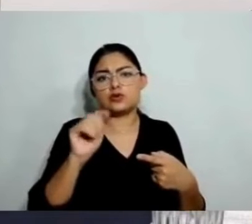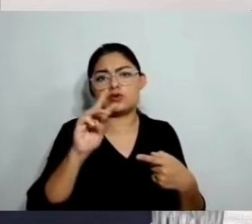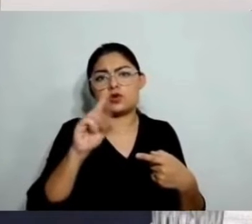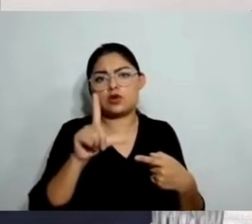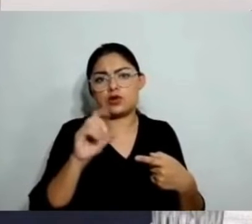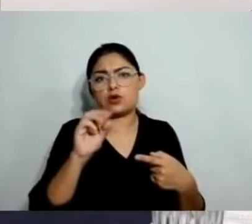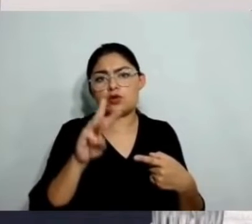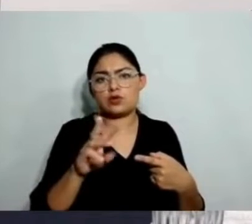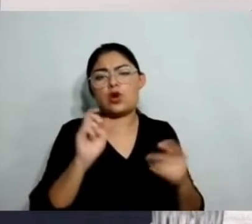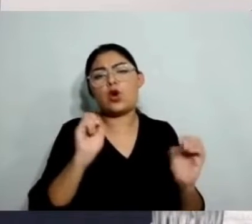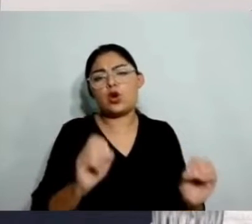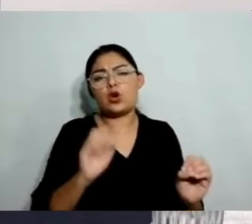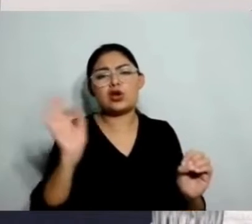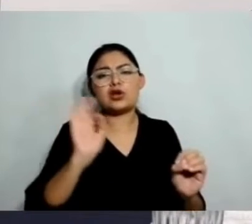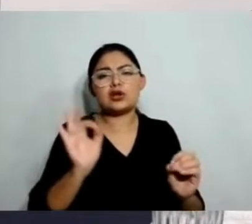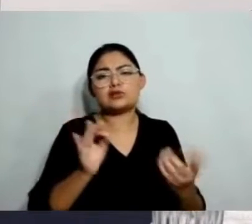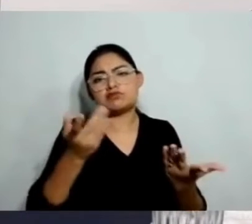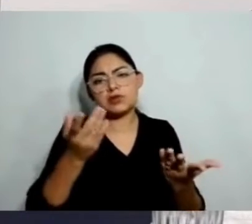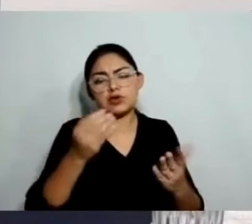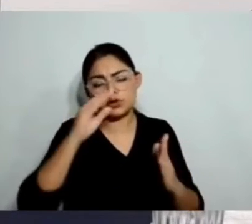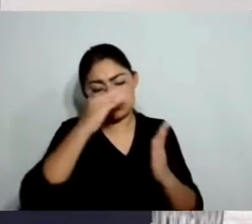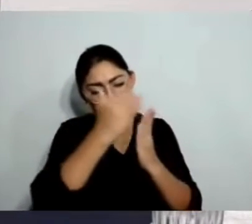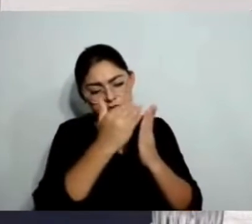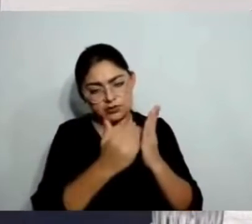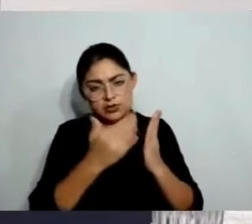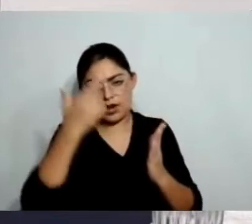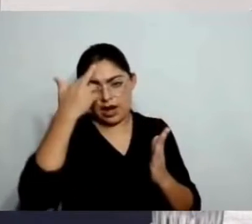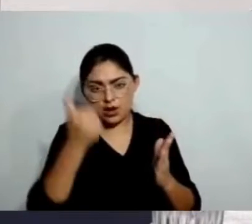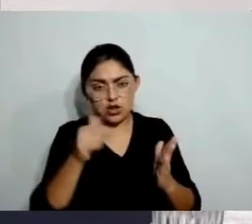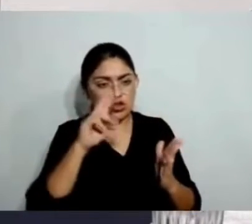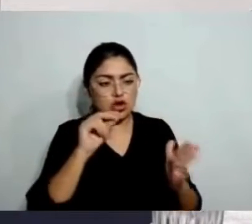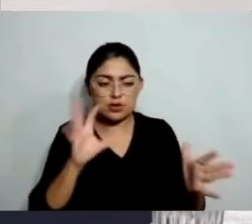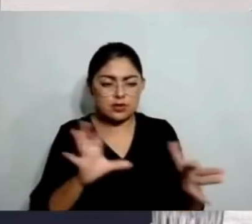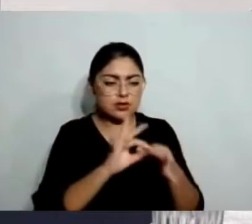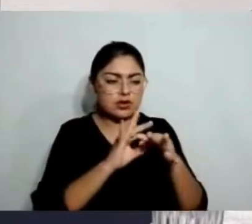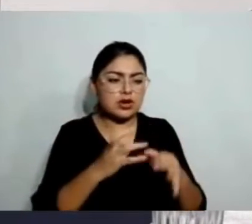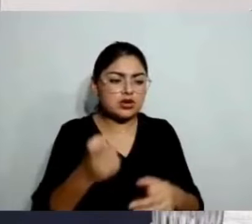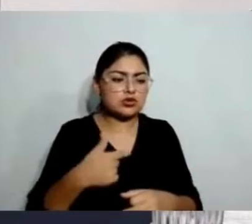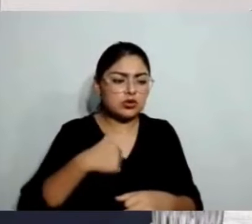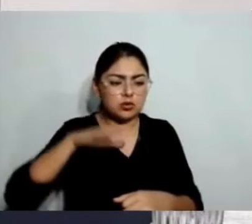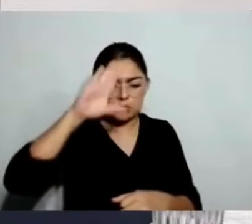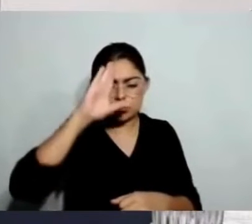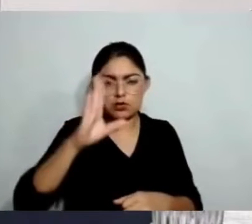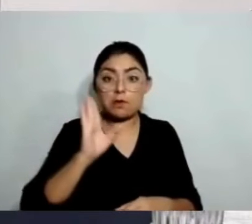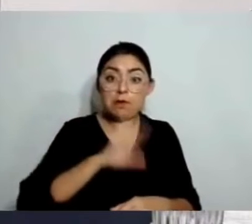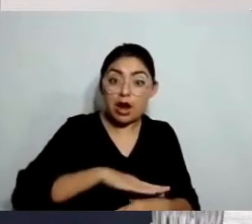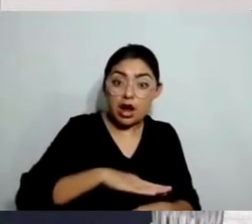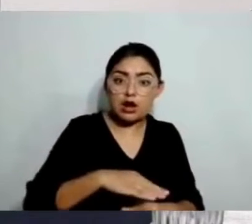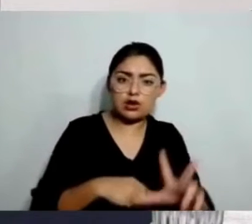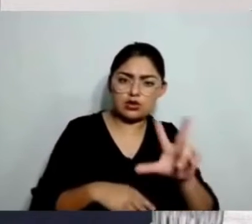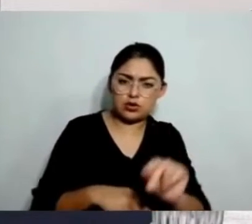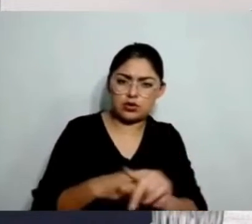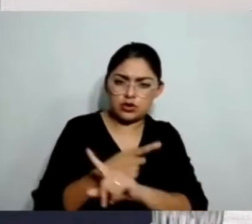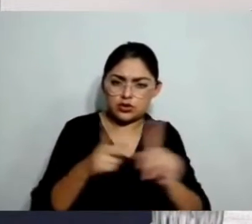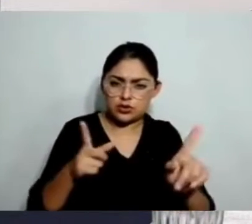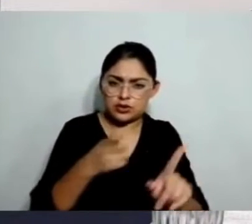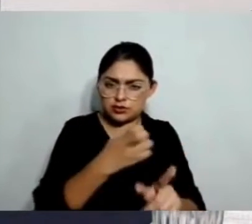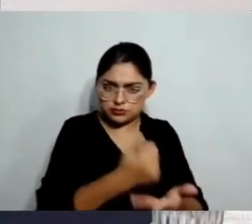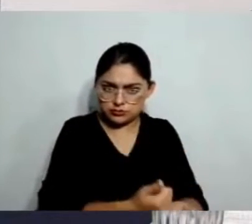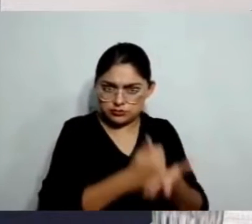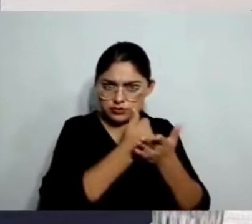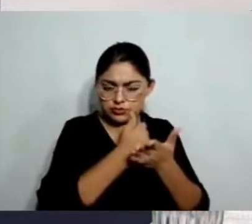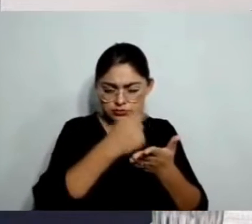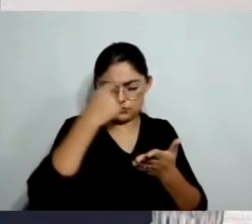vinculantes y esto creo que no no es una mala noticia sino es la muestra desde una